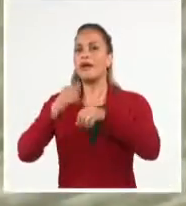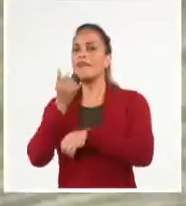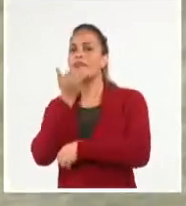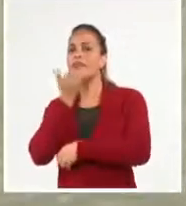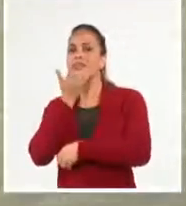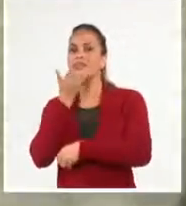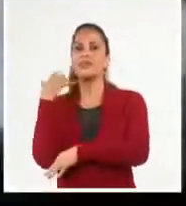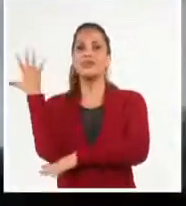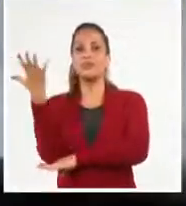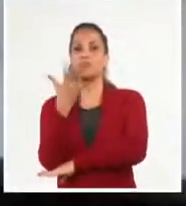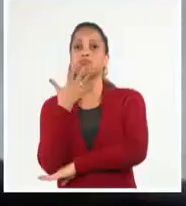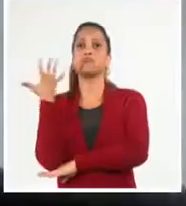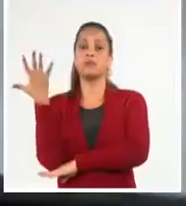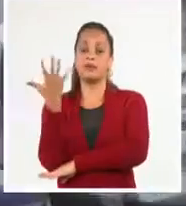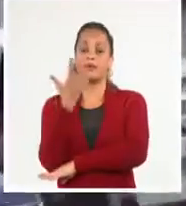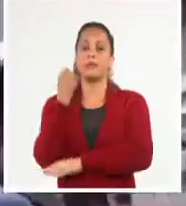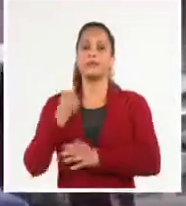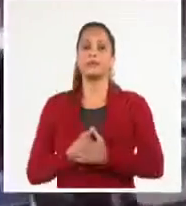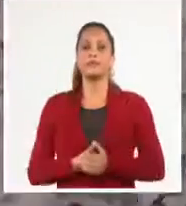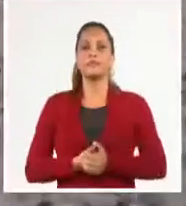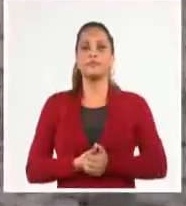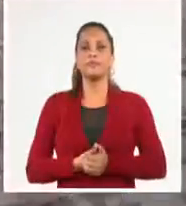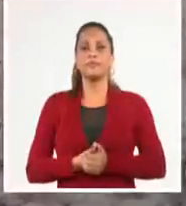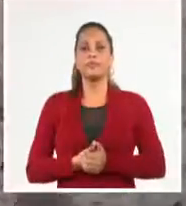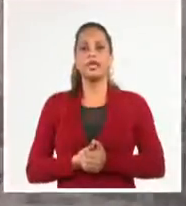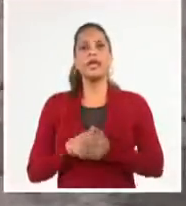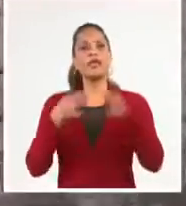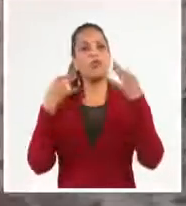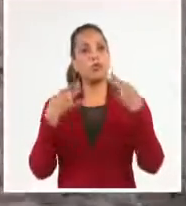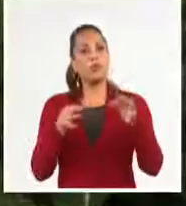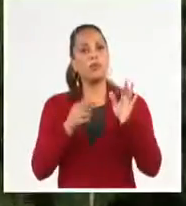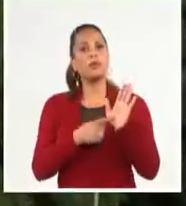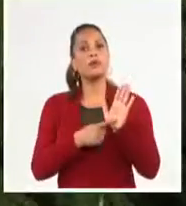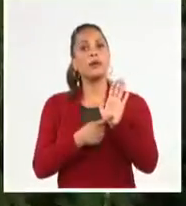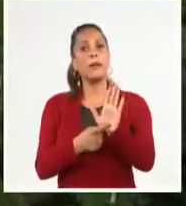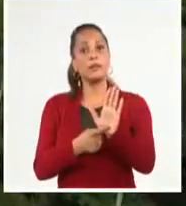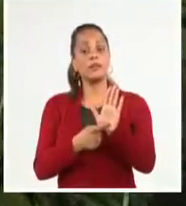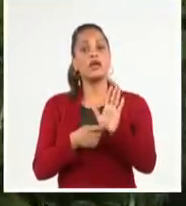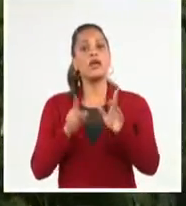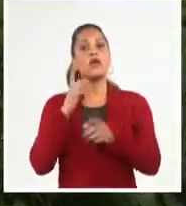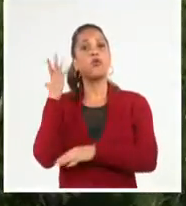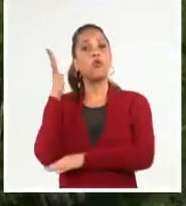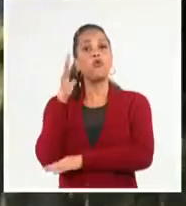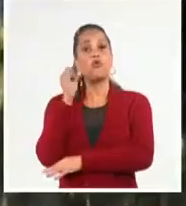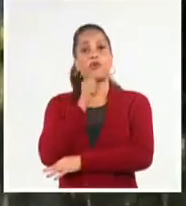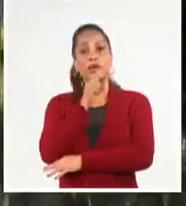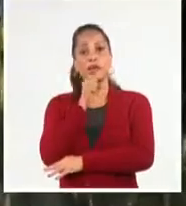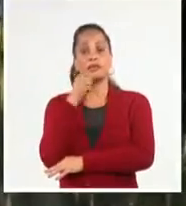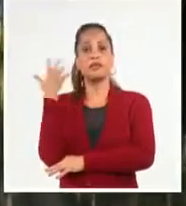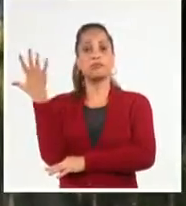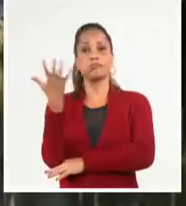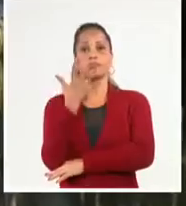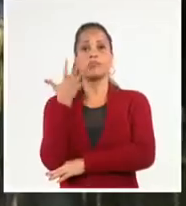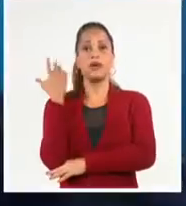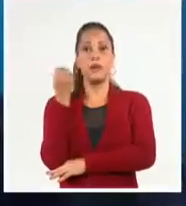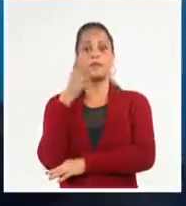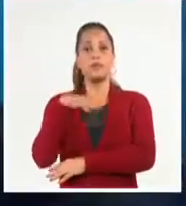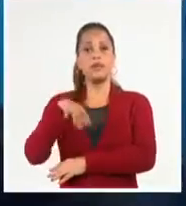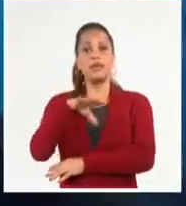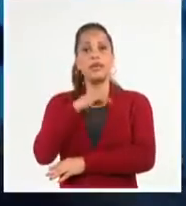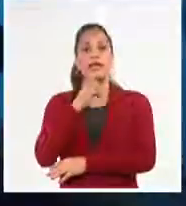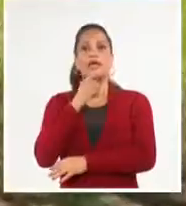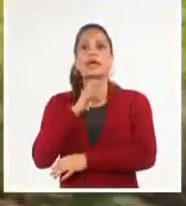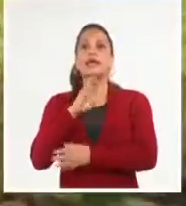ya afectan. El borrador del documento que se presentará en la conferencia sobre biodiversidad en la ciudad de